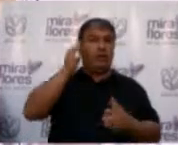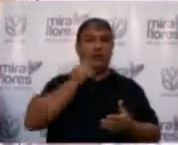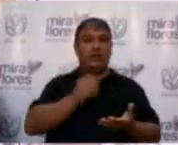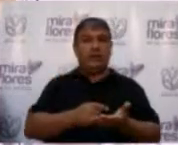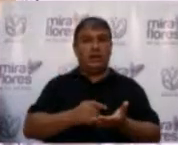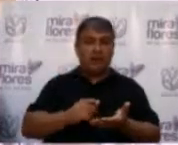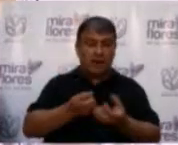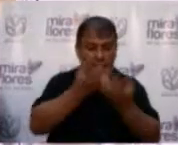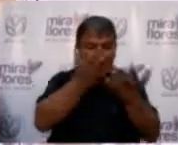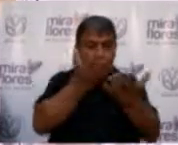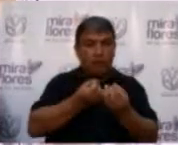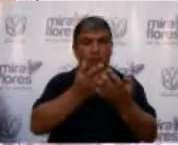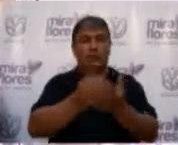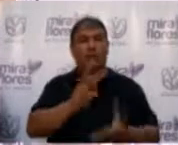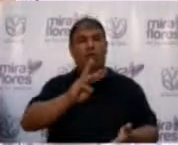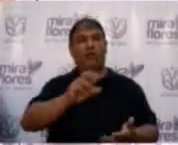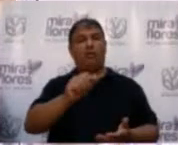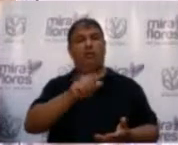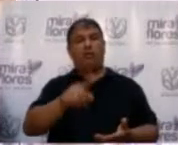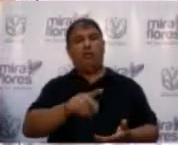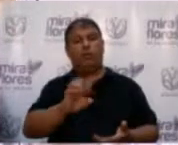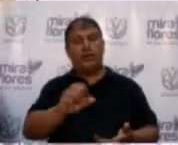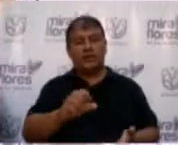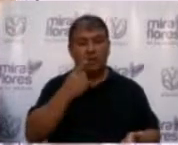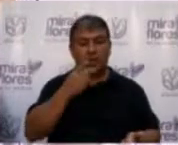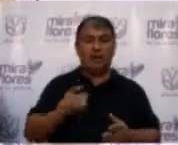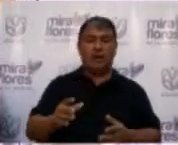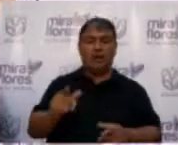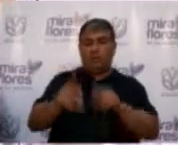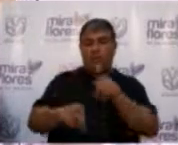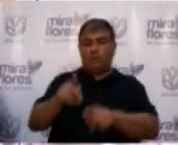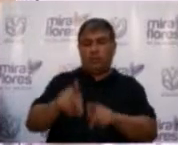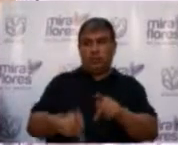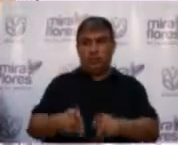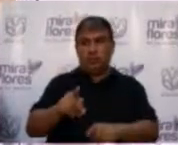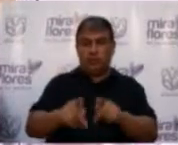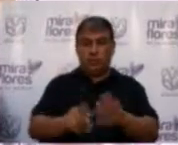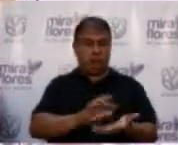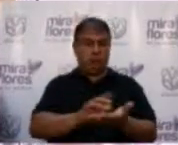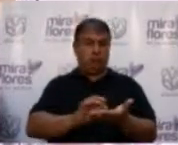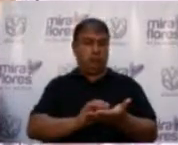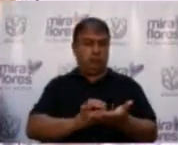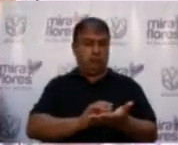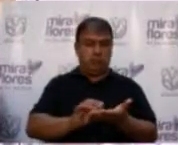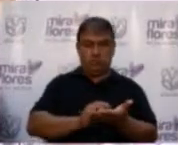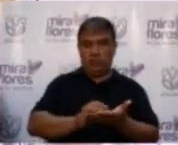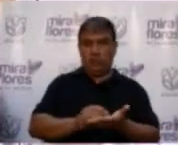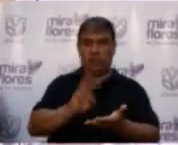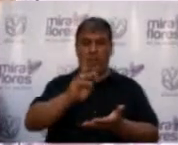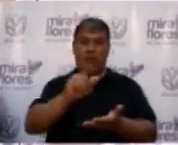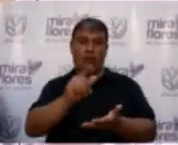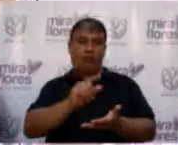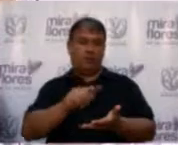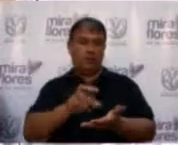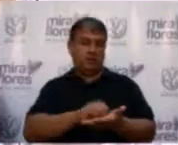siendo continuamente informado a Waze para que los usuarios de este aplicativo, este